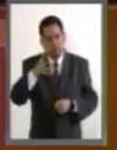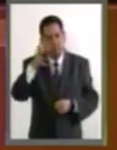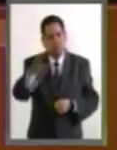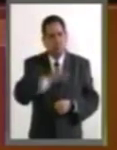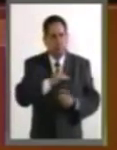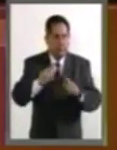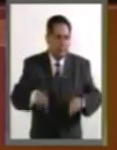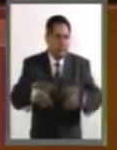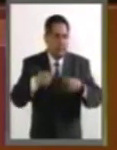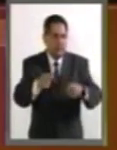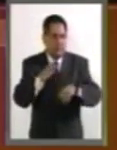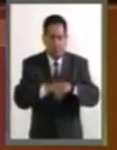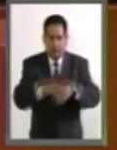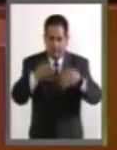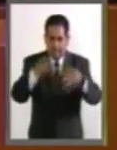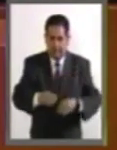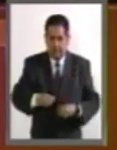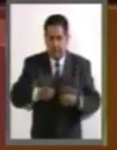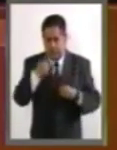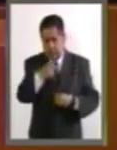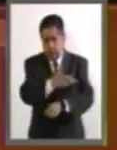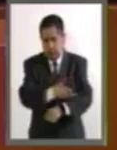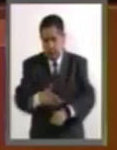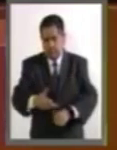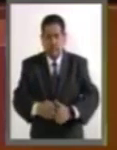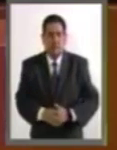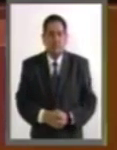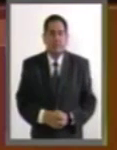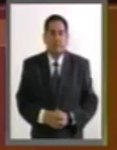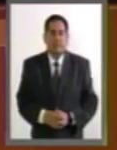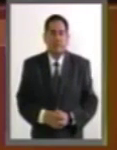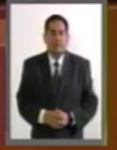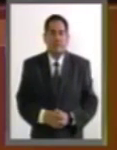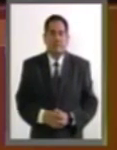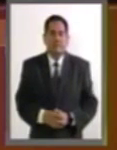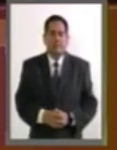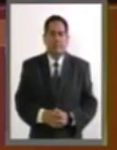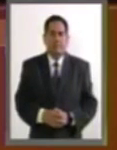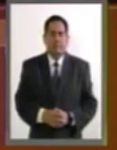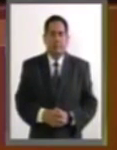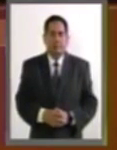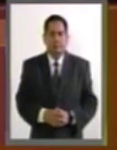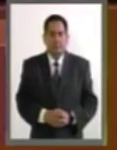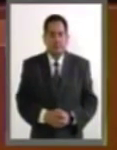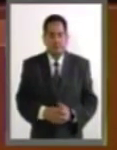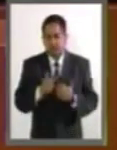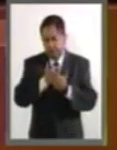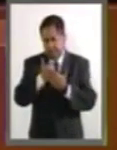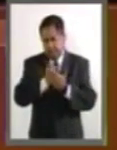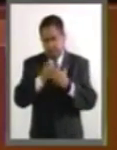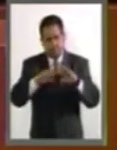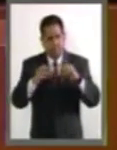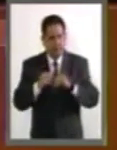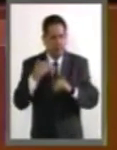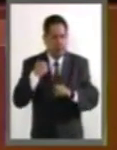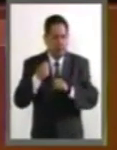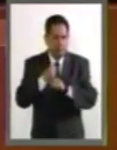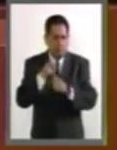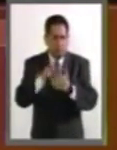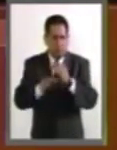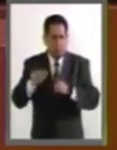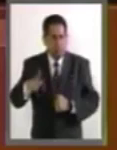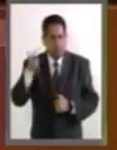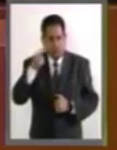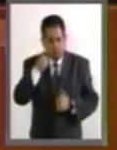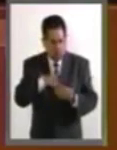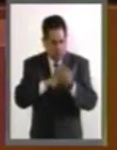dar mejores condiciones de vida a su familia. La Encuesta Nacional de Valores en la Juventud 2012 pone de